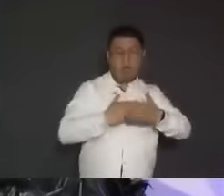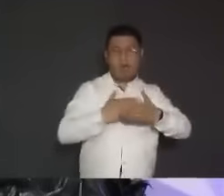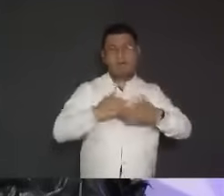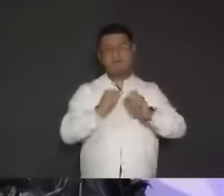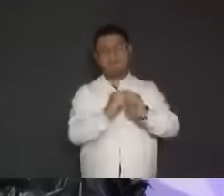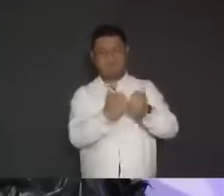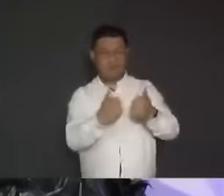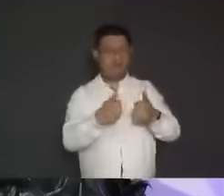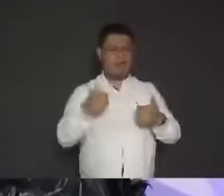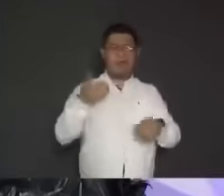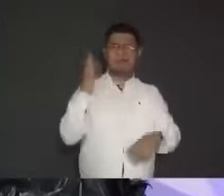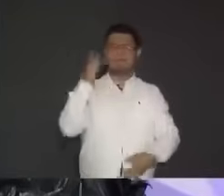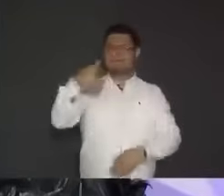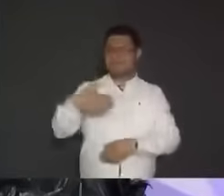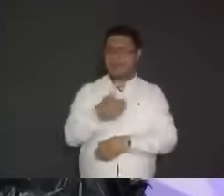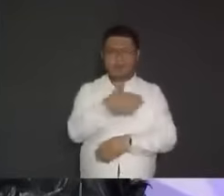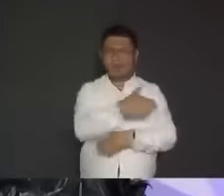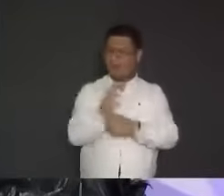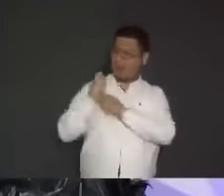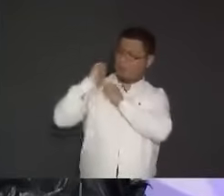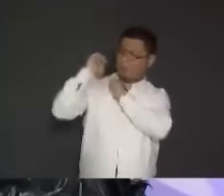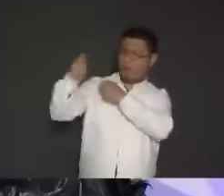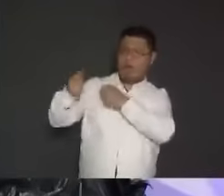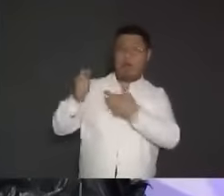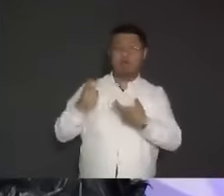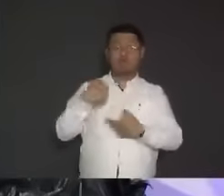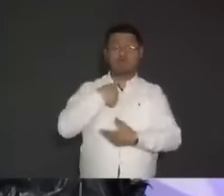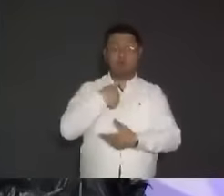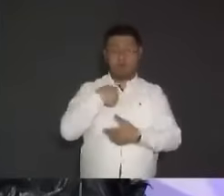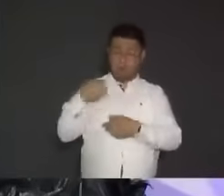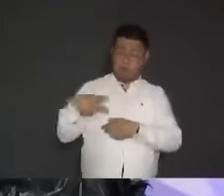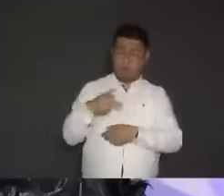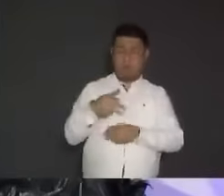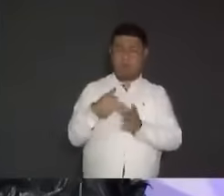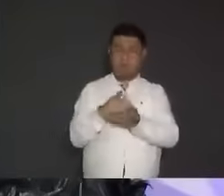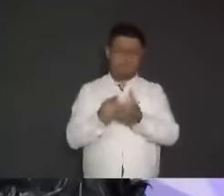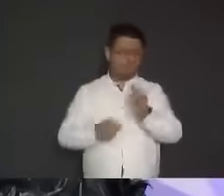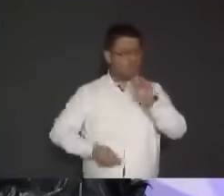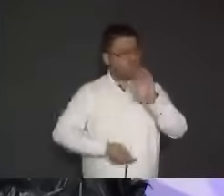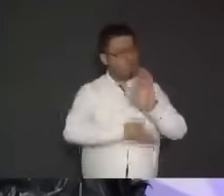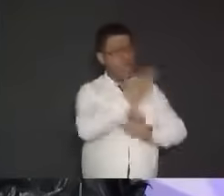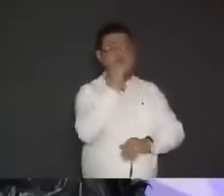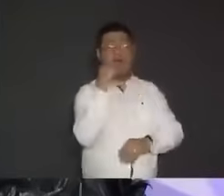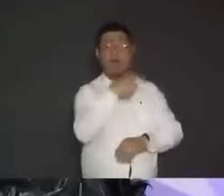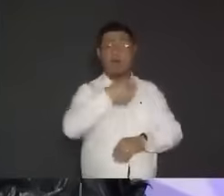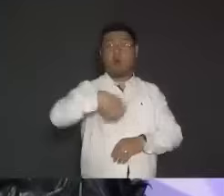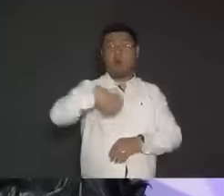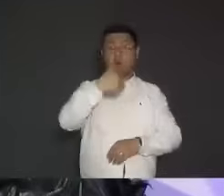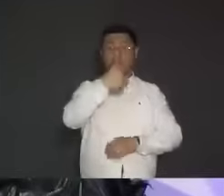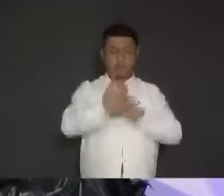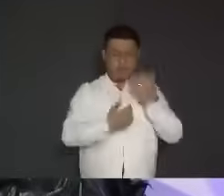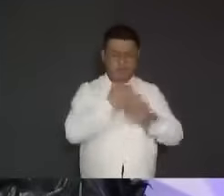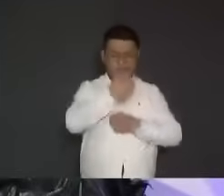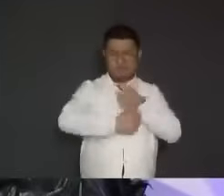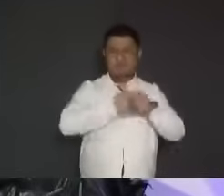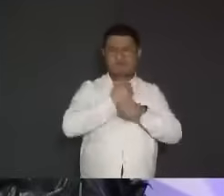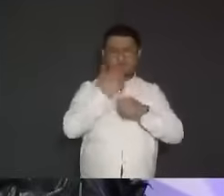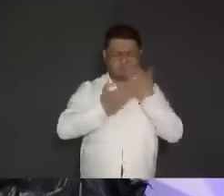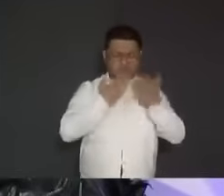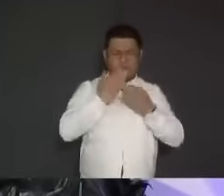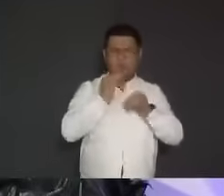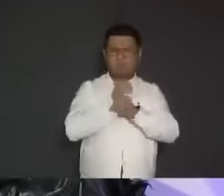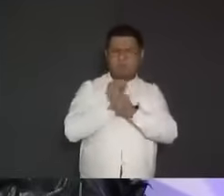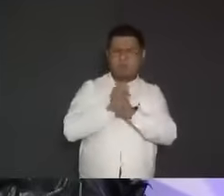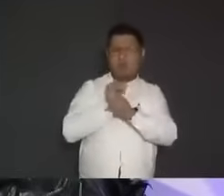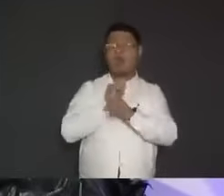pescador, mesero, ganadero. Salí de mi pueblo a los 11 años de edad para estudiar la secundaria en Tizimín. Luego vine a estudiar la prepa y la carrera